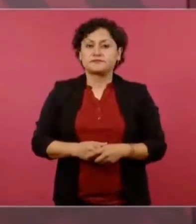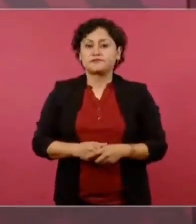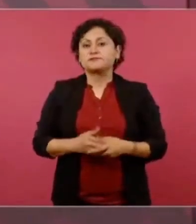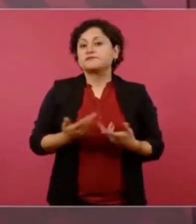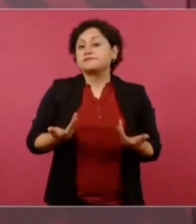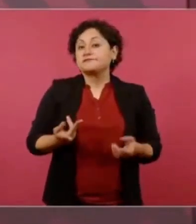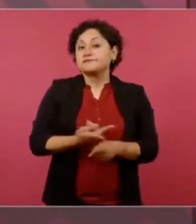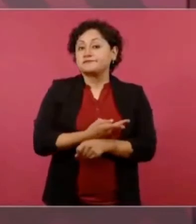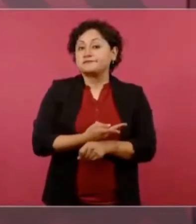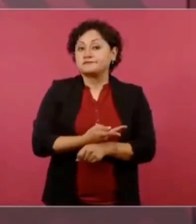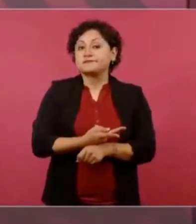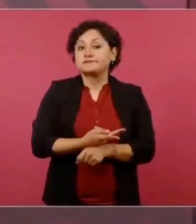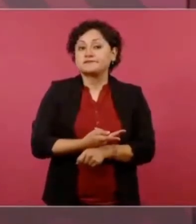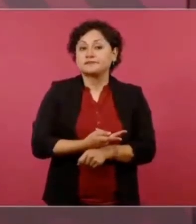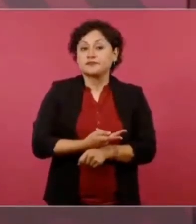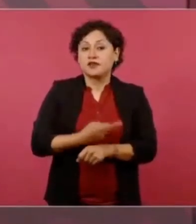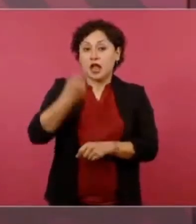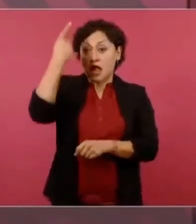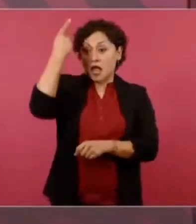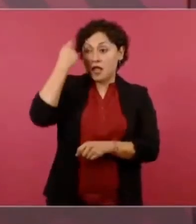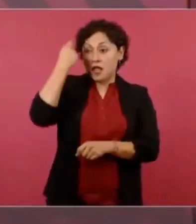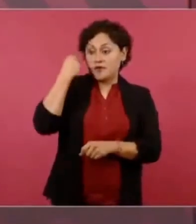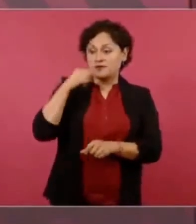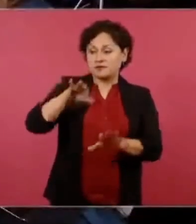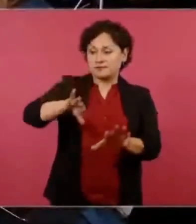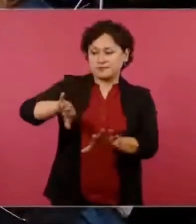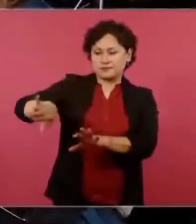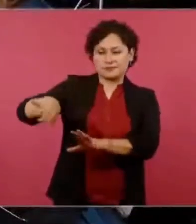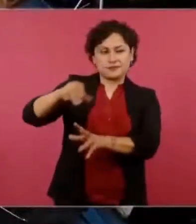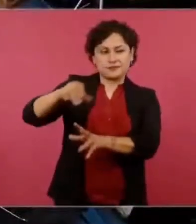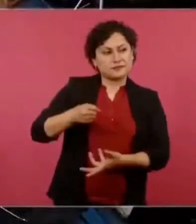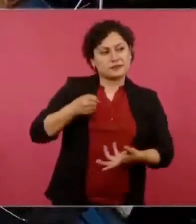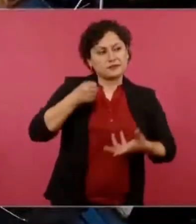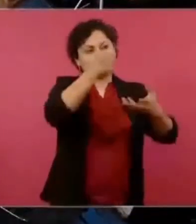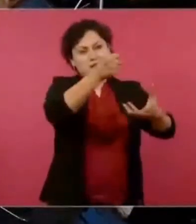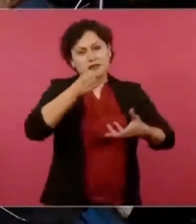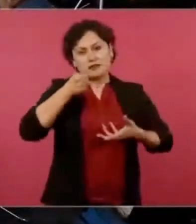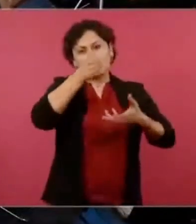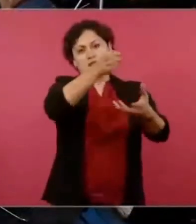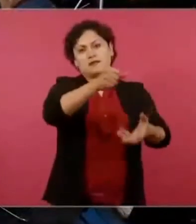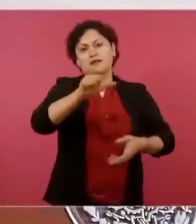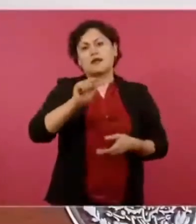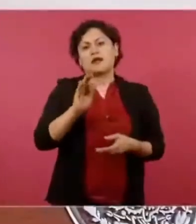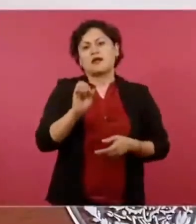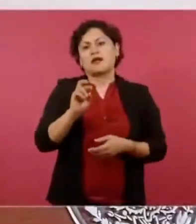entrega las pensiones a Afores